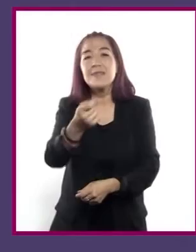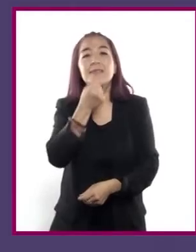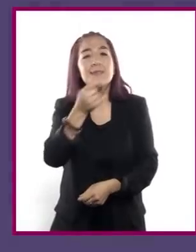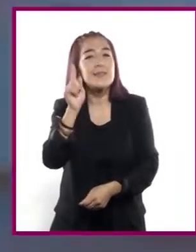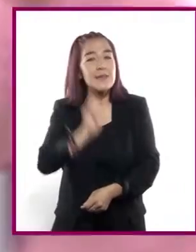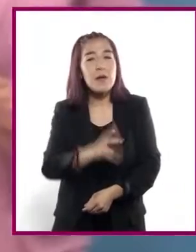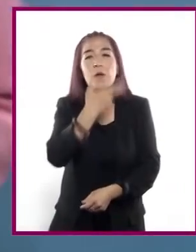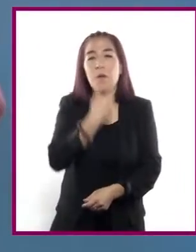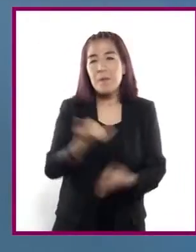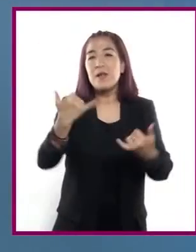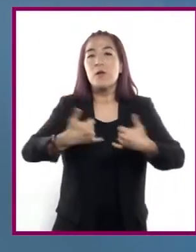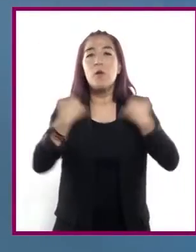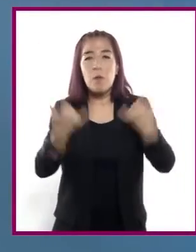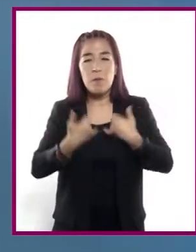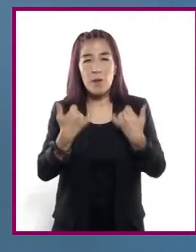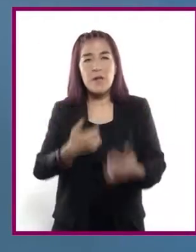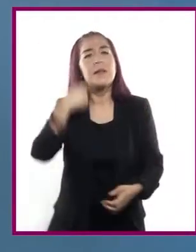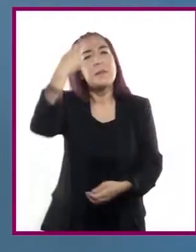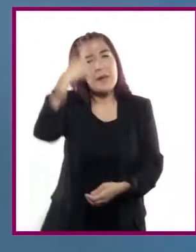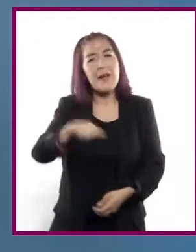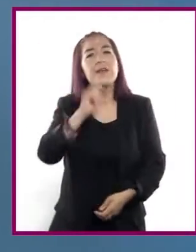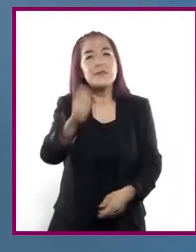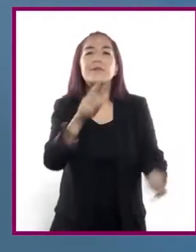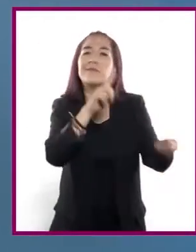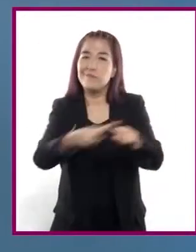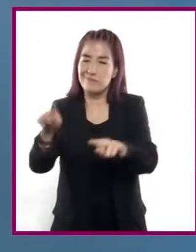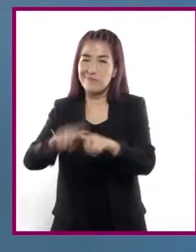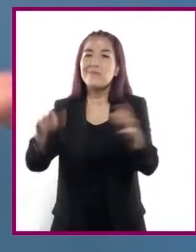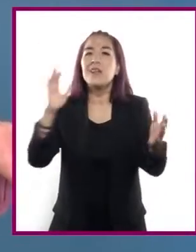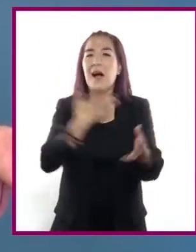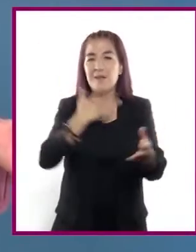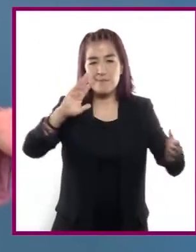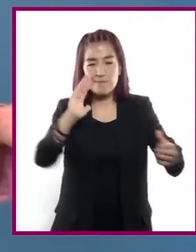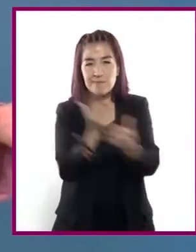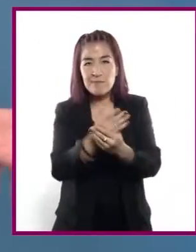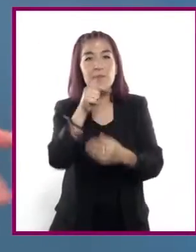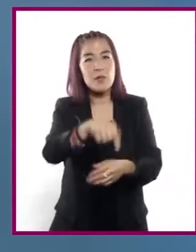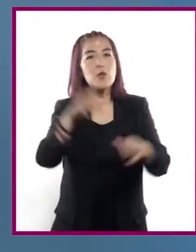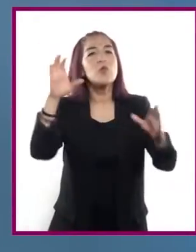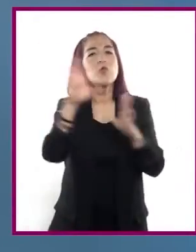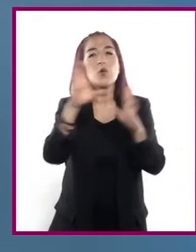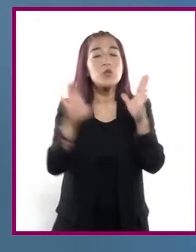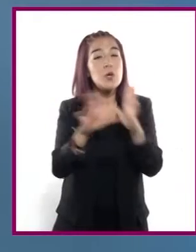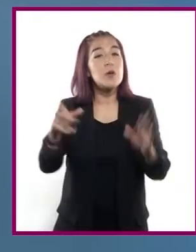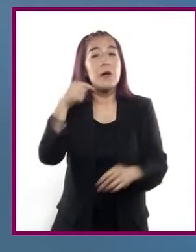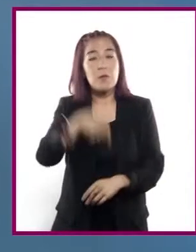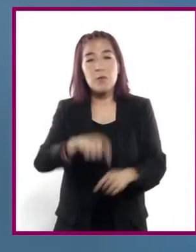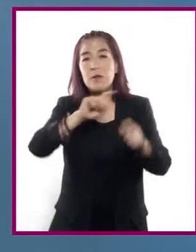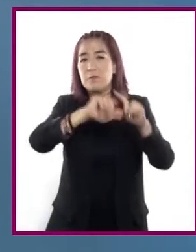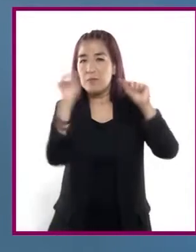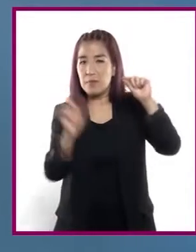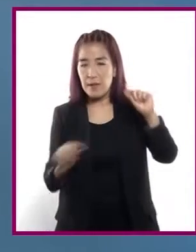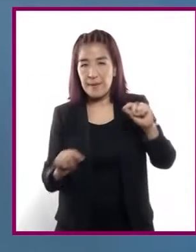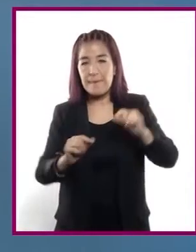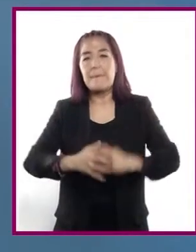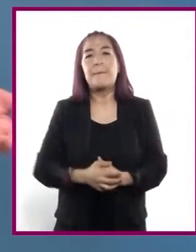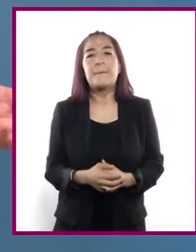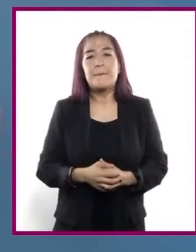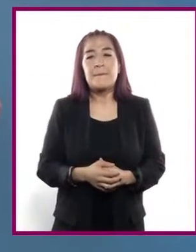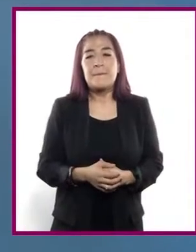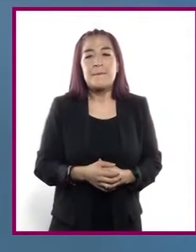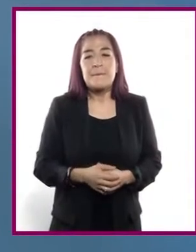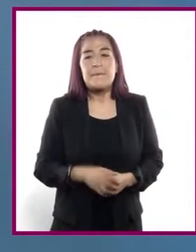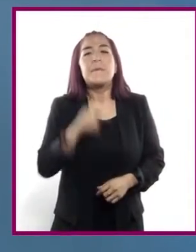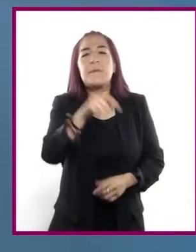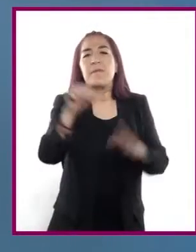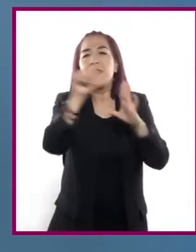niños y jóvenes que están previstos en diferentes documentos como la Constitución Política de los Estados Unidos Mexicanos